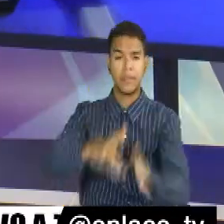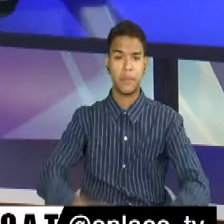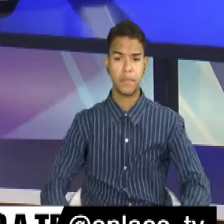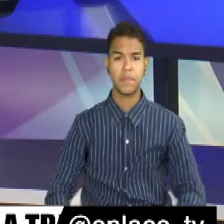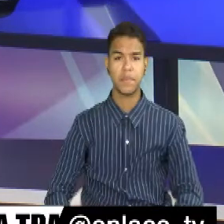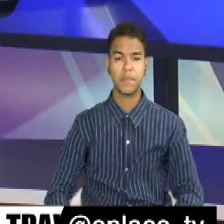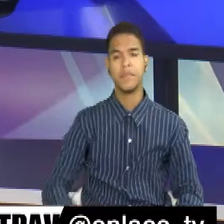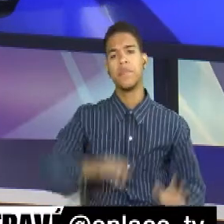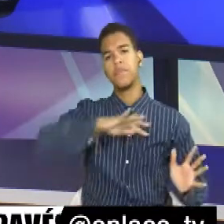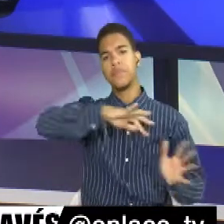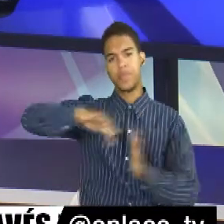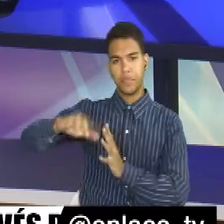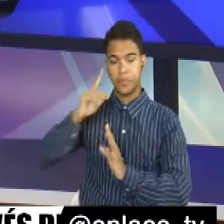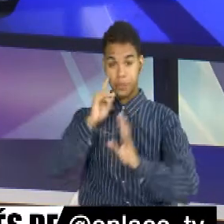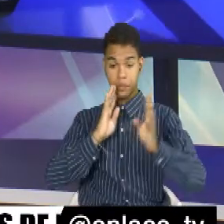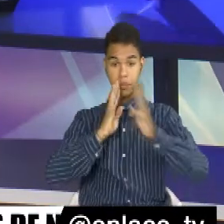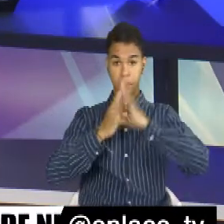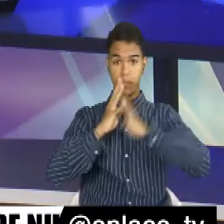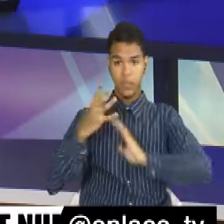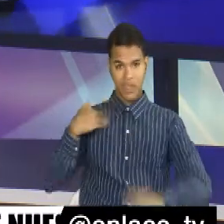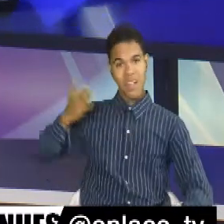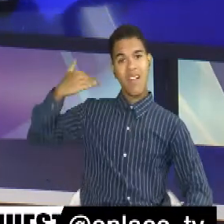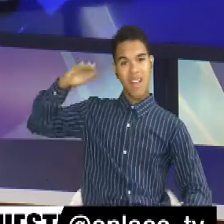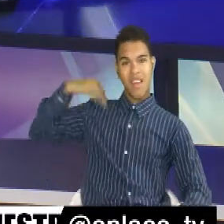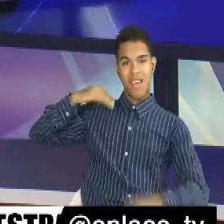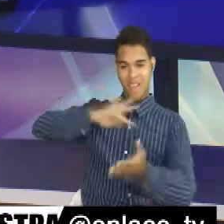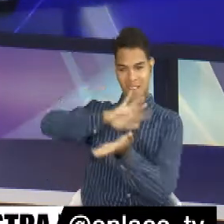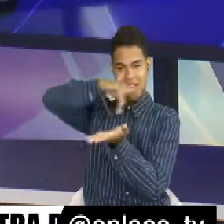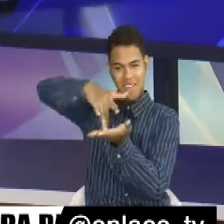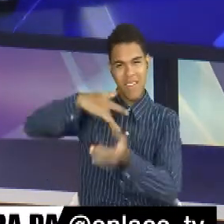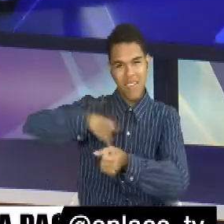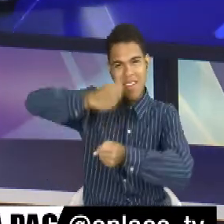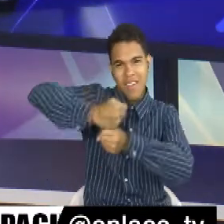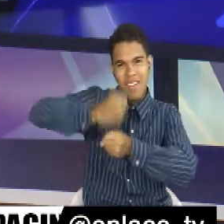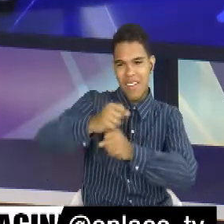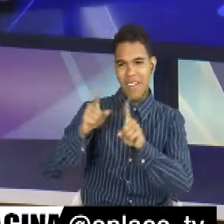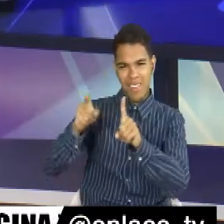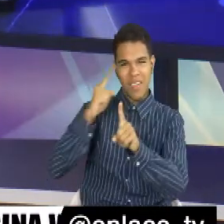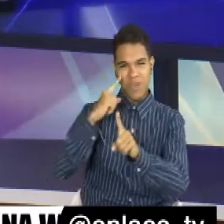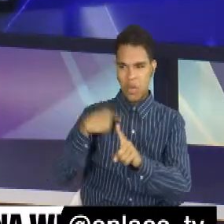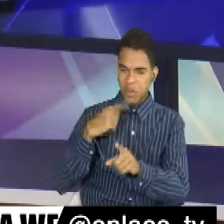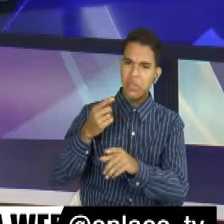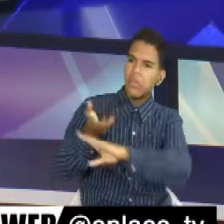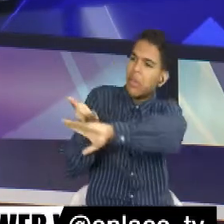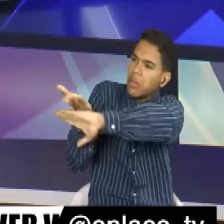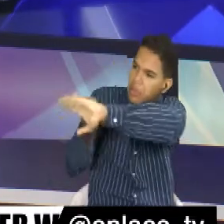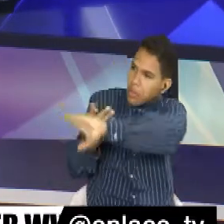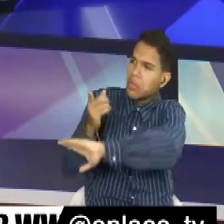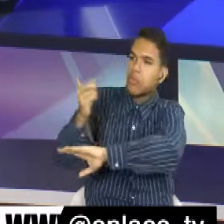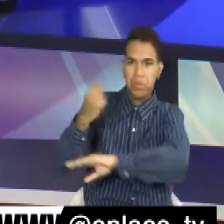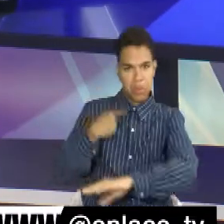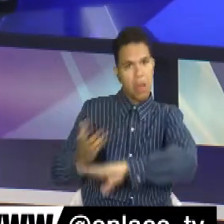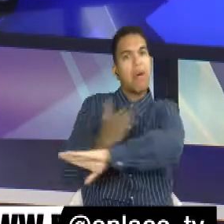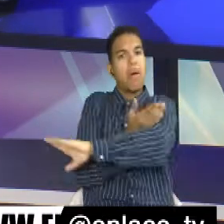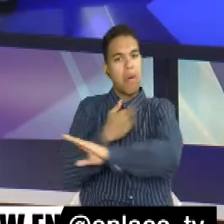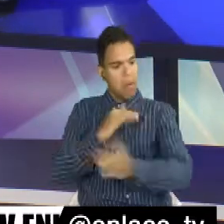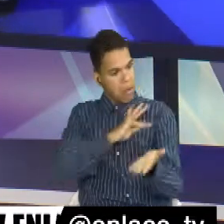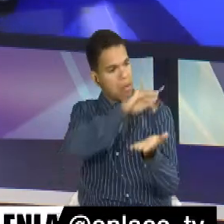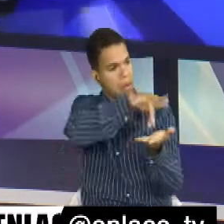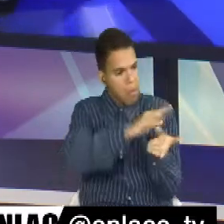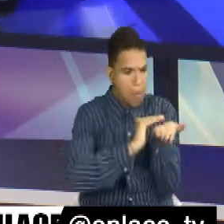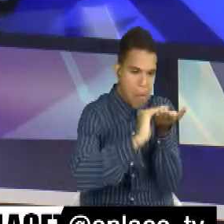Comerciantes de Barranca Bermeja que prestaron sus servicios a la firma Mota Engil reclaman de las entidades aportantes a la Gran Vía Yuma el pronto pago de más